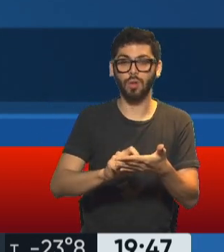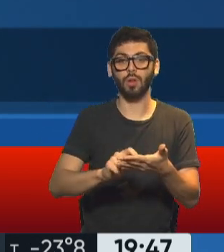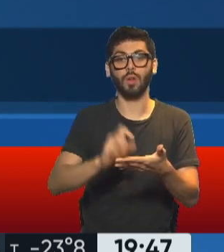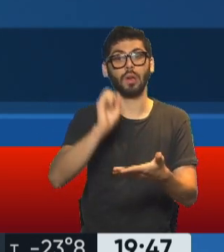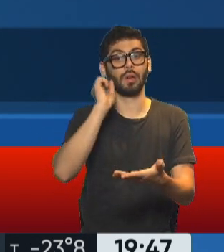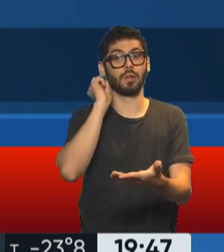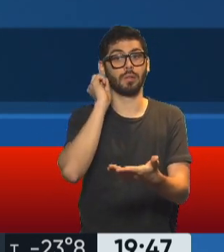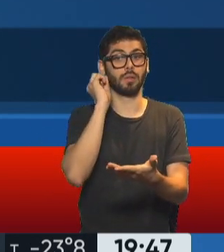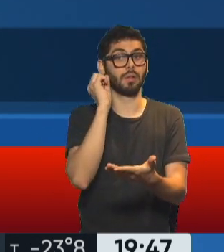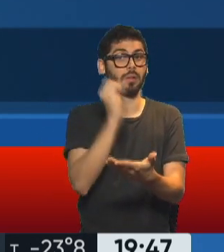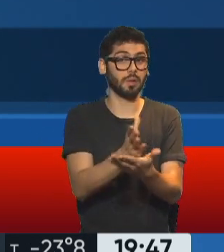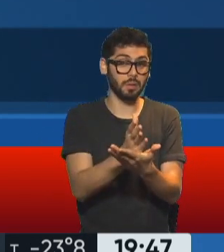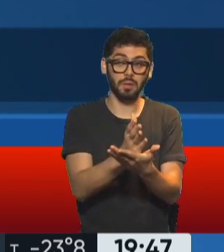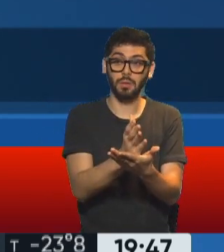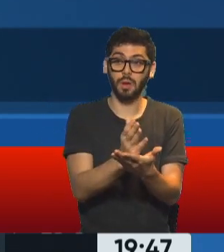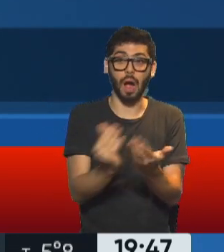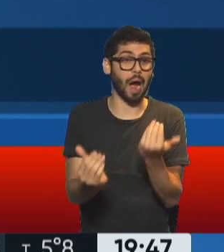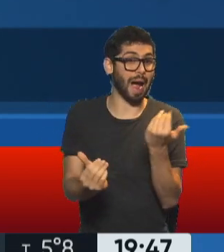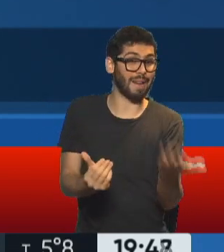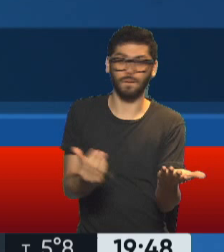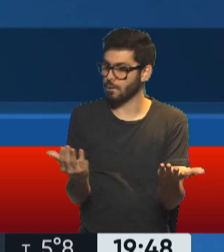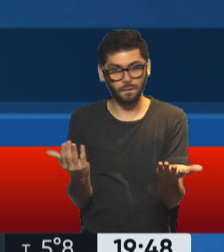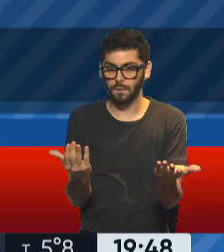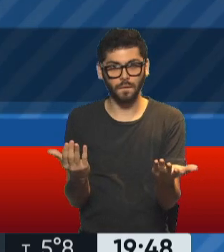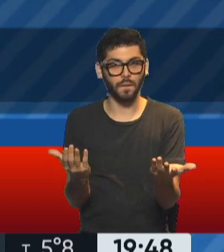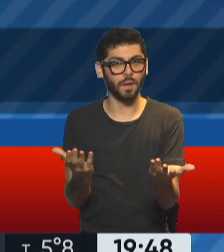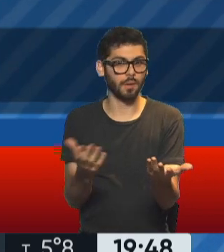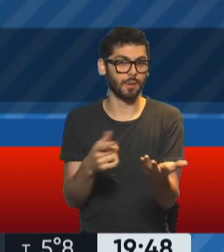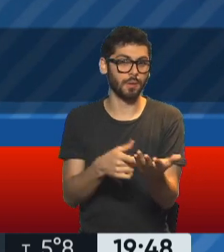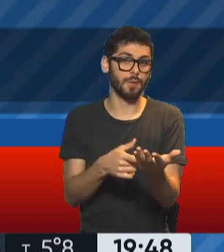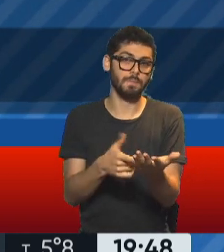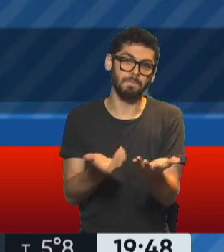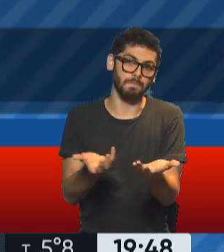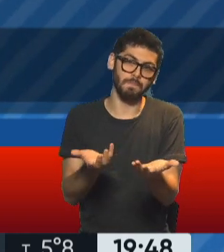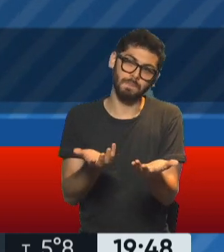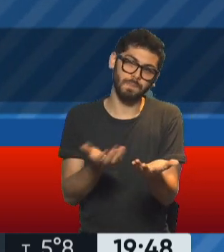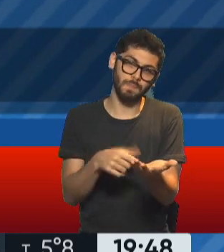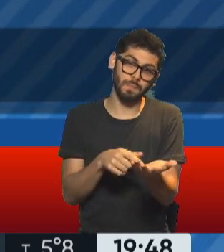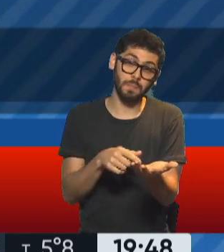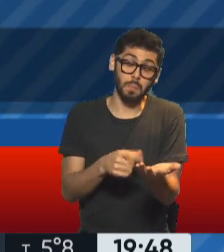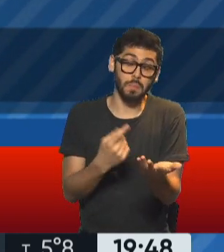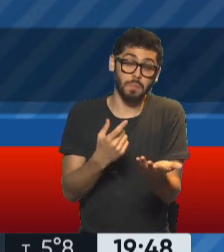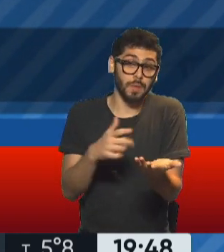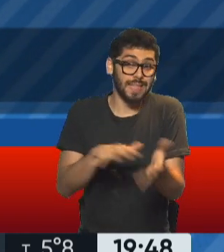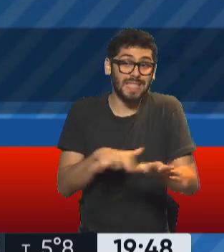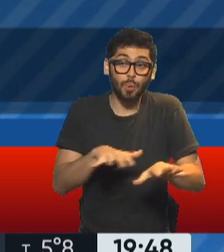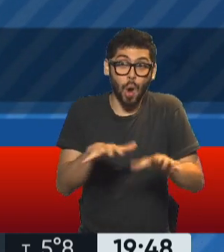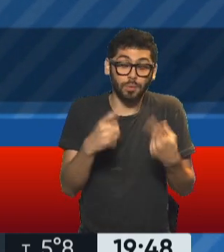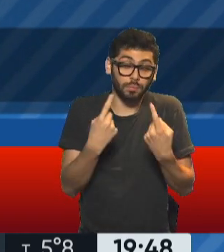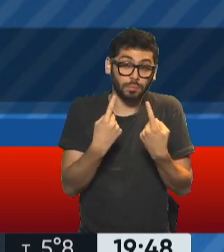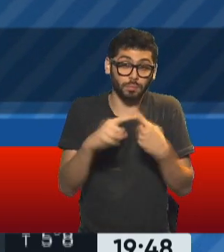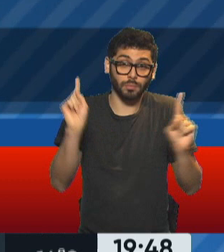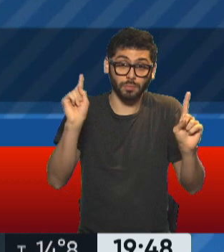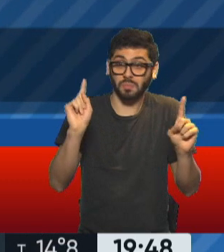sentencia respecto de una de las partes de una manera totalmente excepcional en